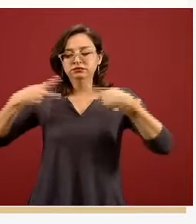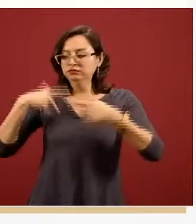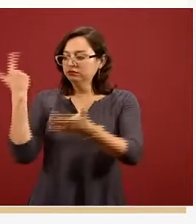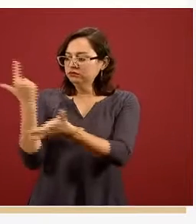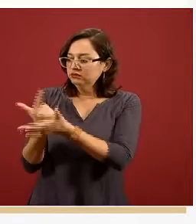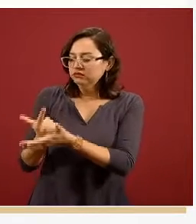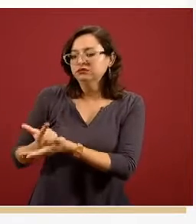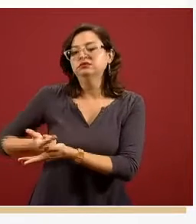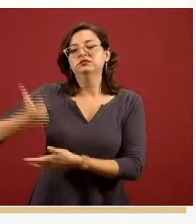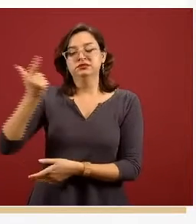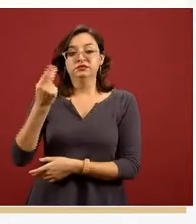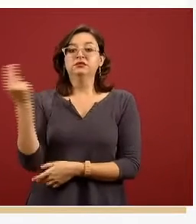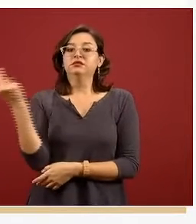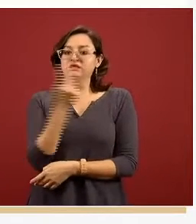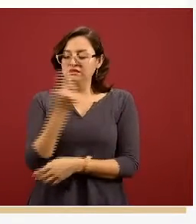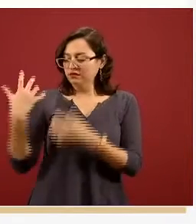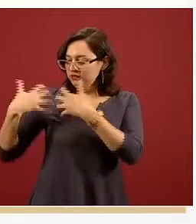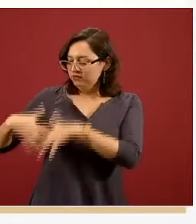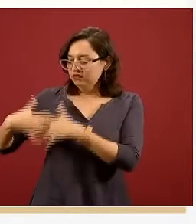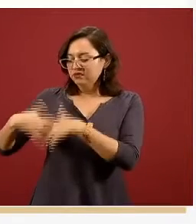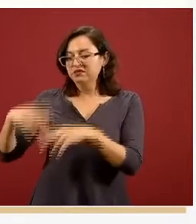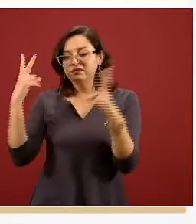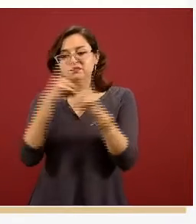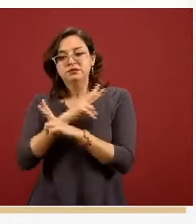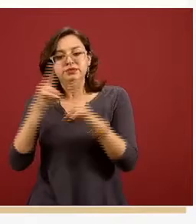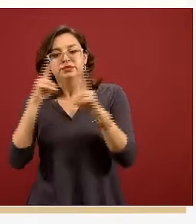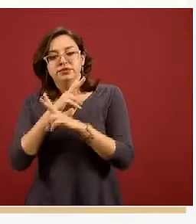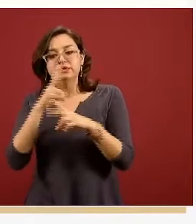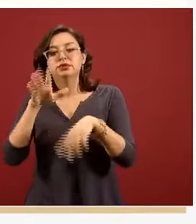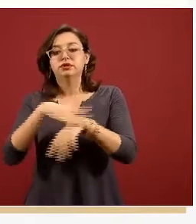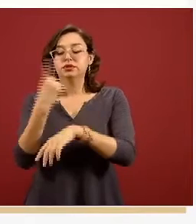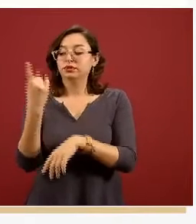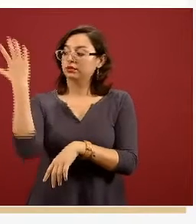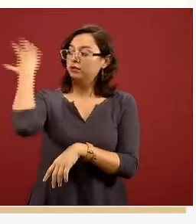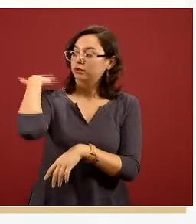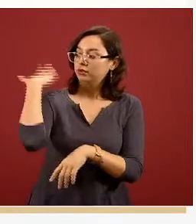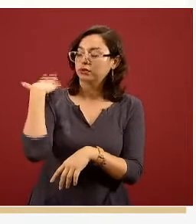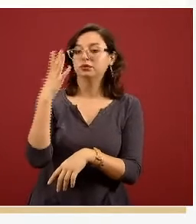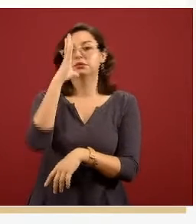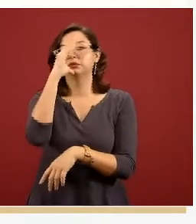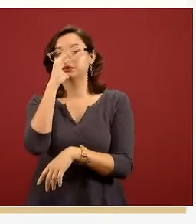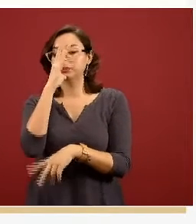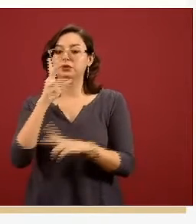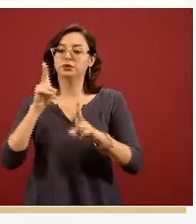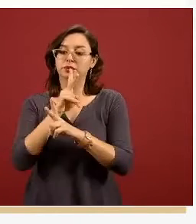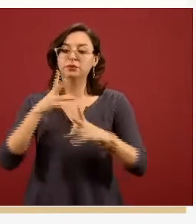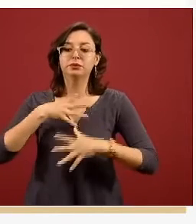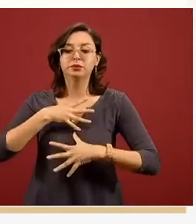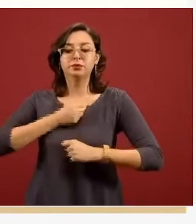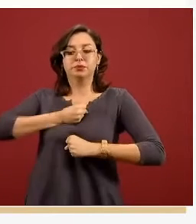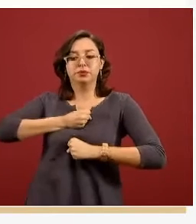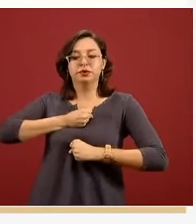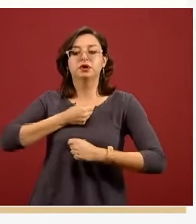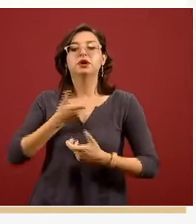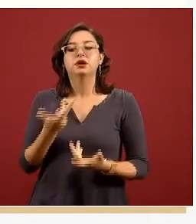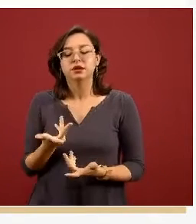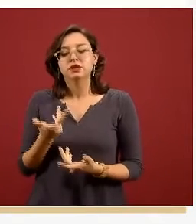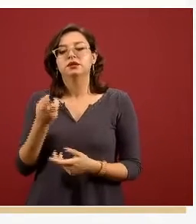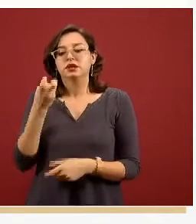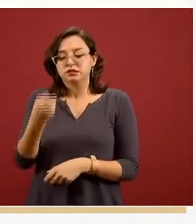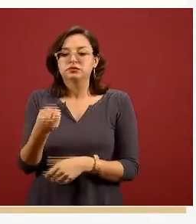necesitar ventilación mecánica porque tienen ya una falla pulmonar que no les permite o impide al organismo